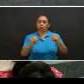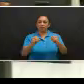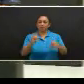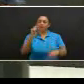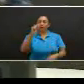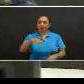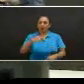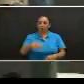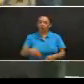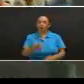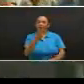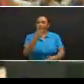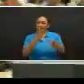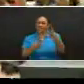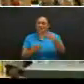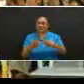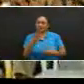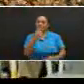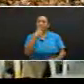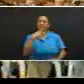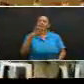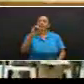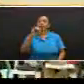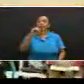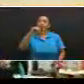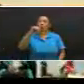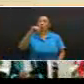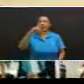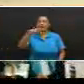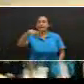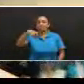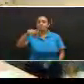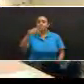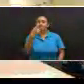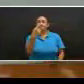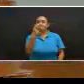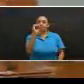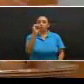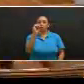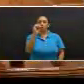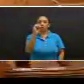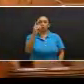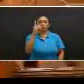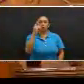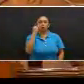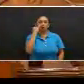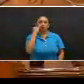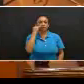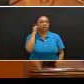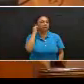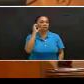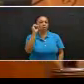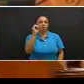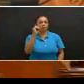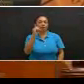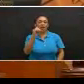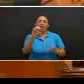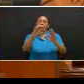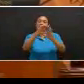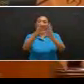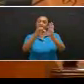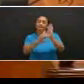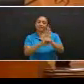Ahora viene el hijo pródigo. Y mire, en el verso, en el